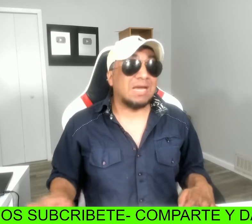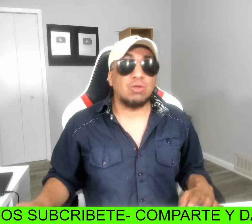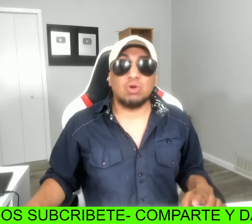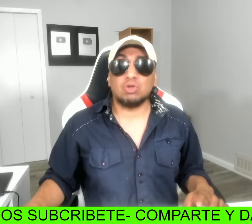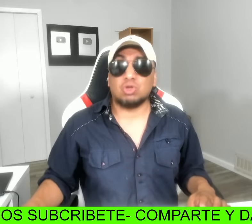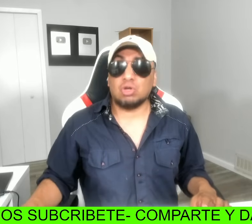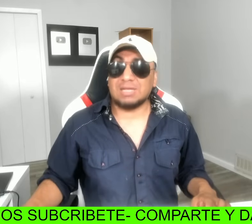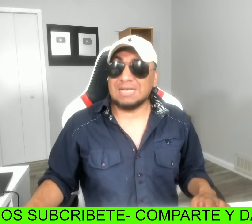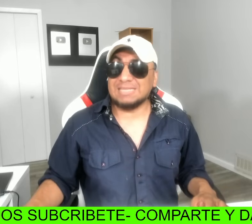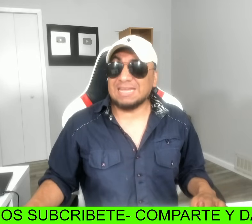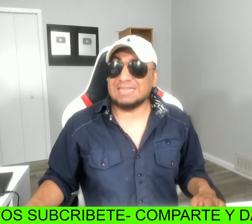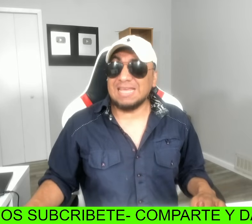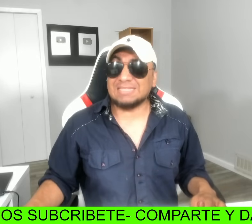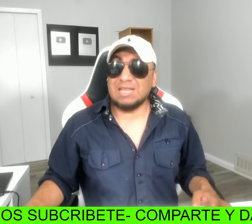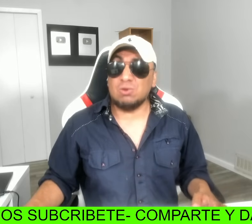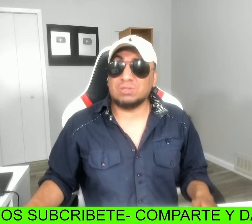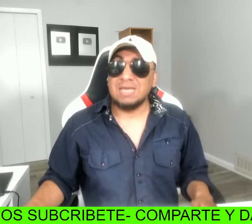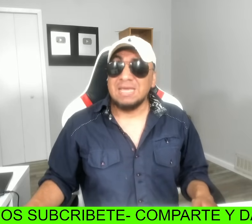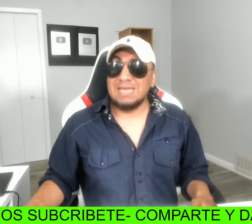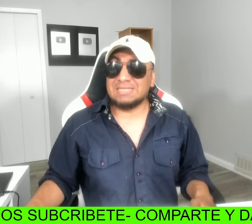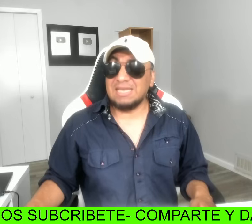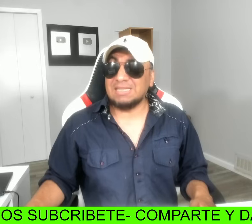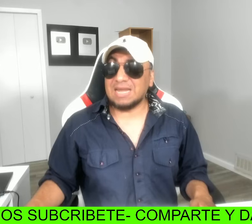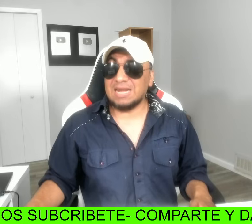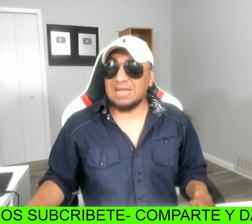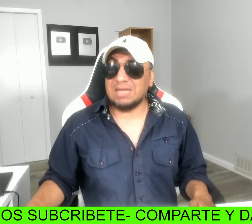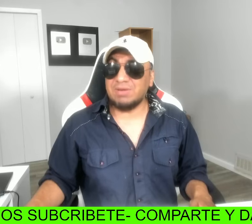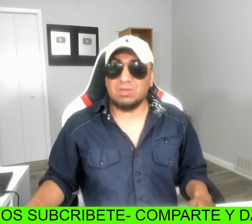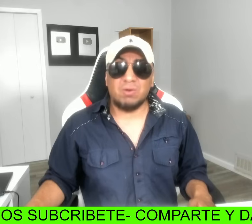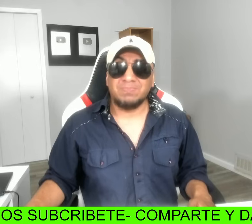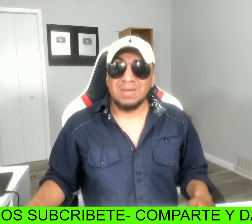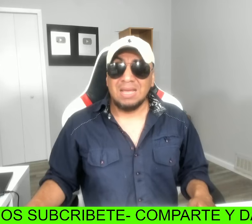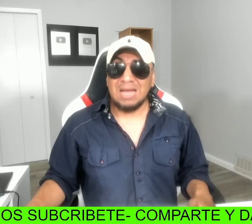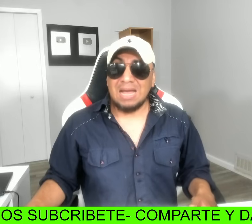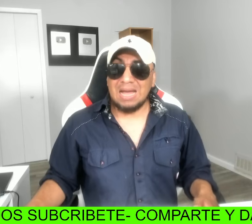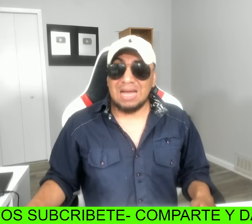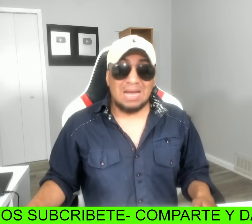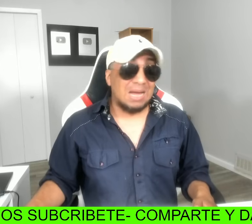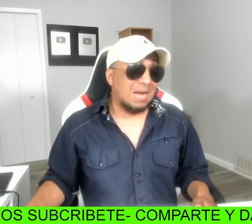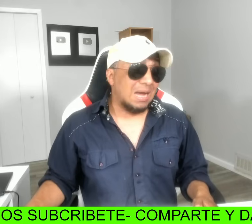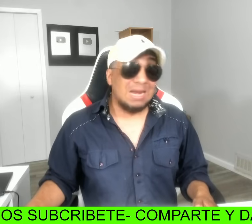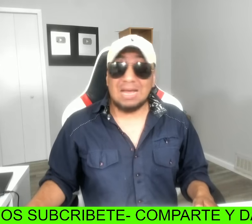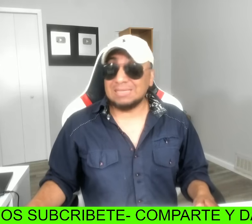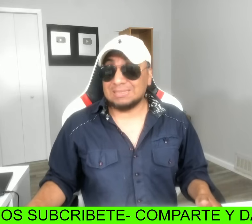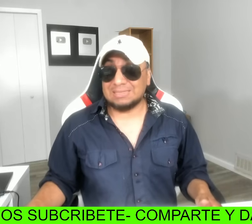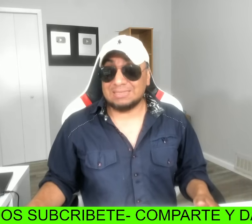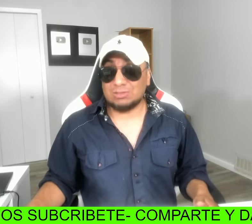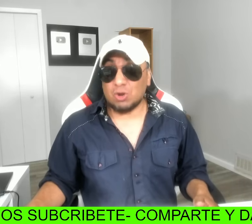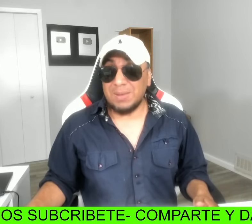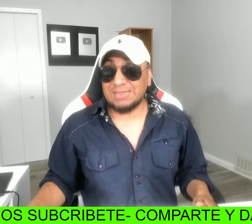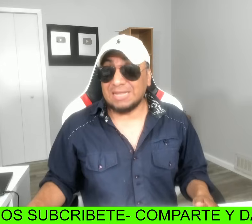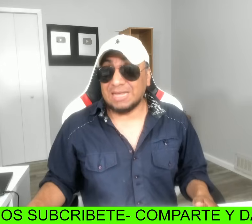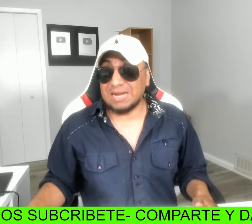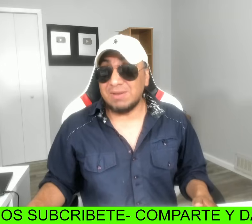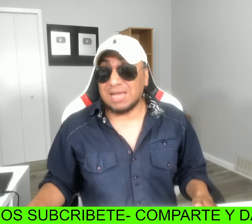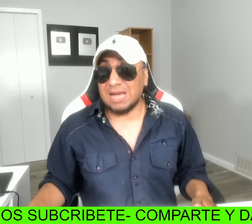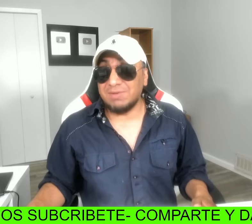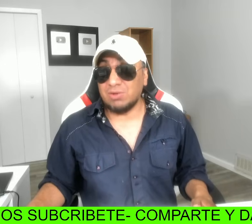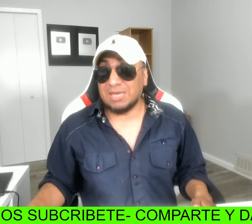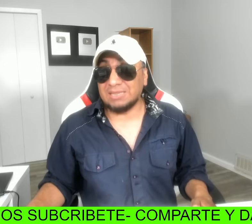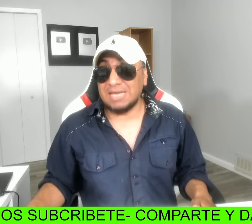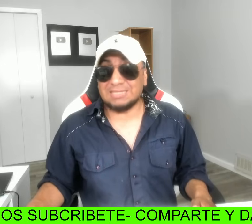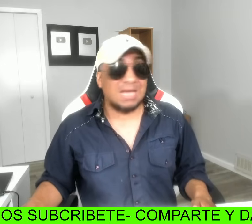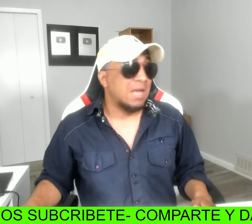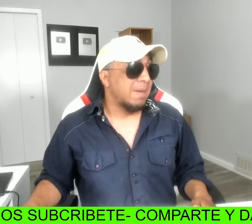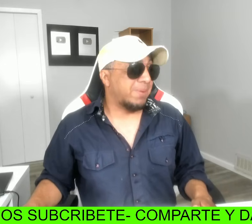Hemos pasado casi 3 días sin luz y sin internet debido a las tormentas terribles que han